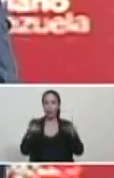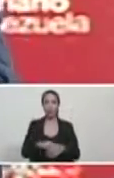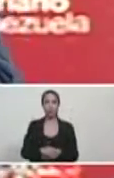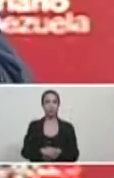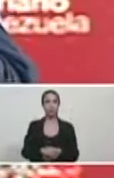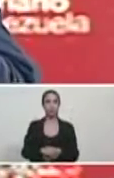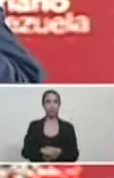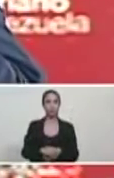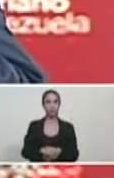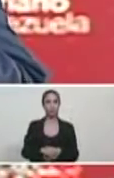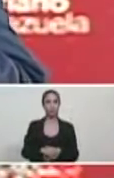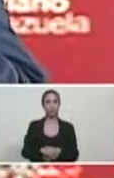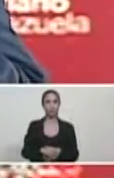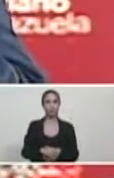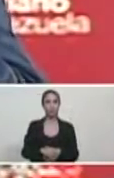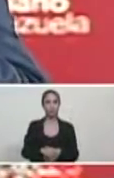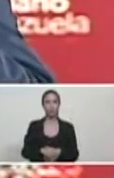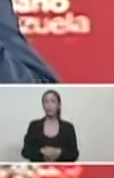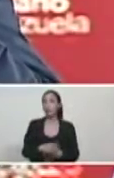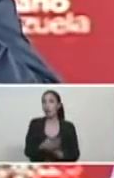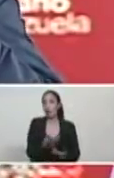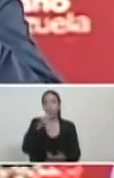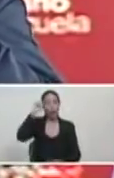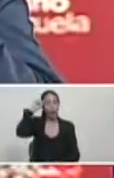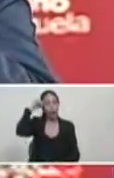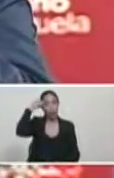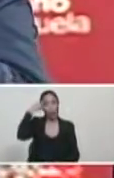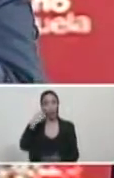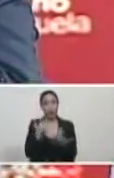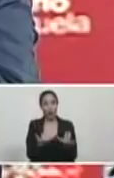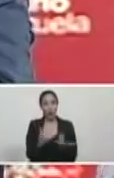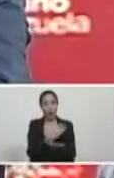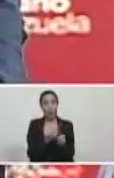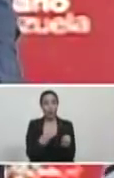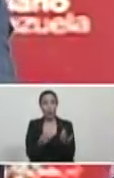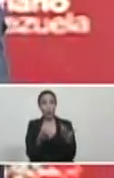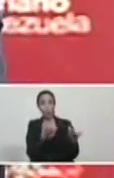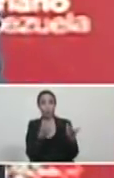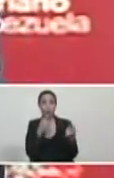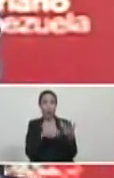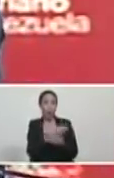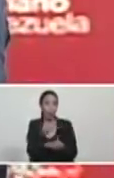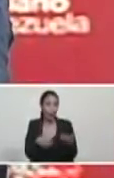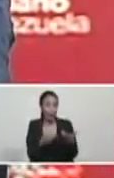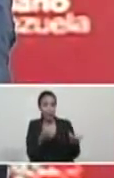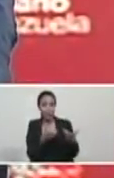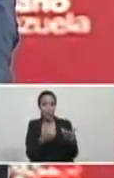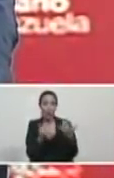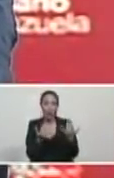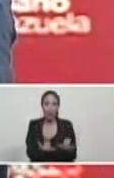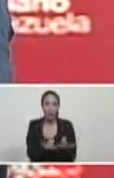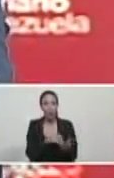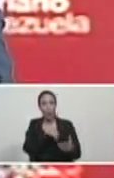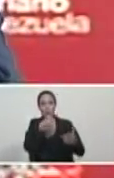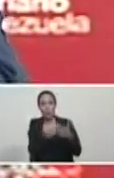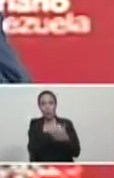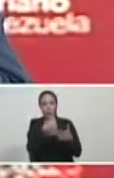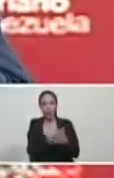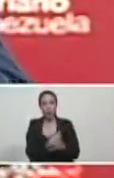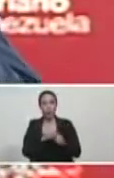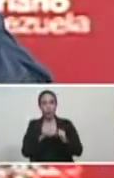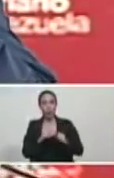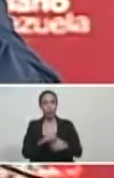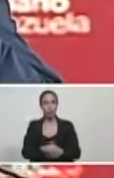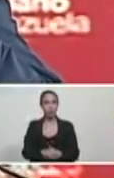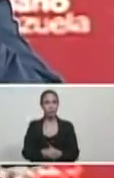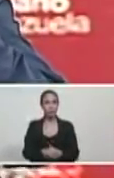que recordar y saber que no estamos, en este caso, enfrentando a cualquier adversario. Estamos enfrentando